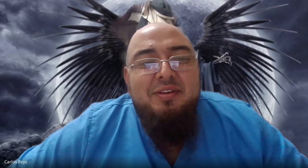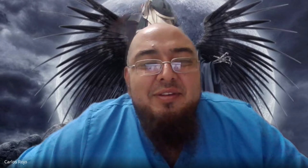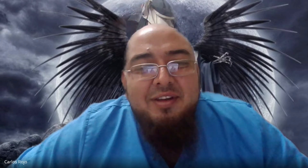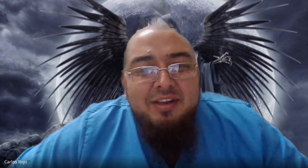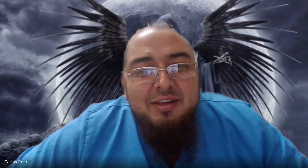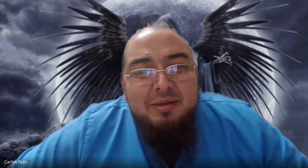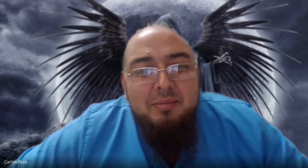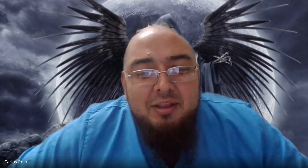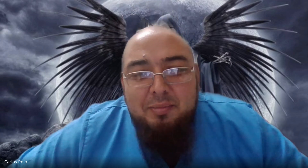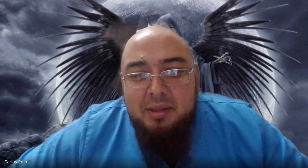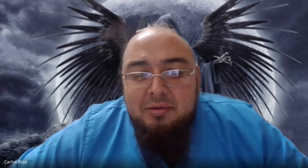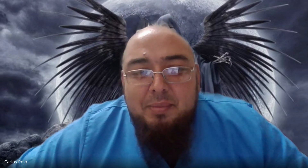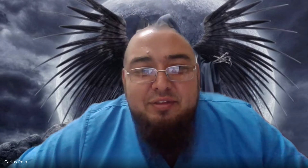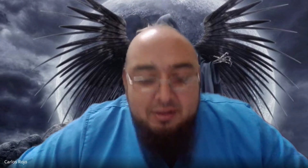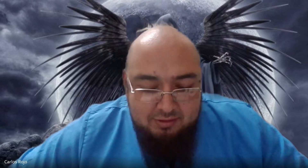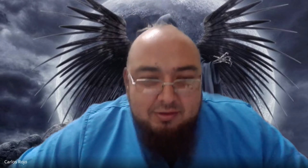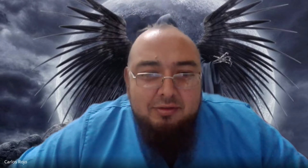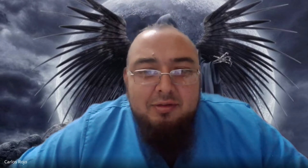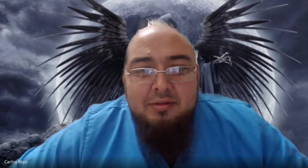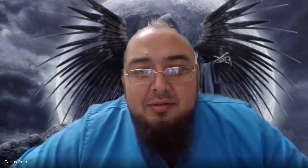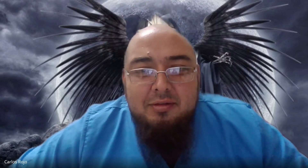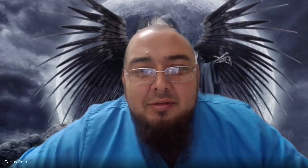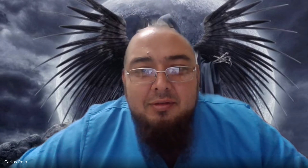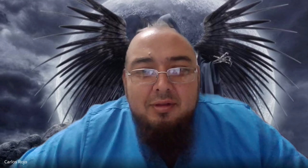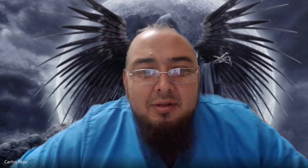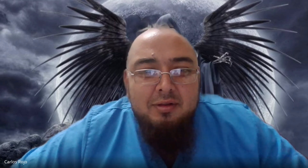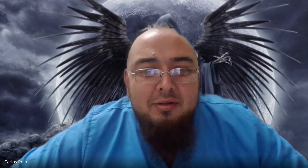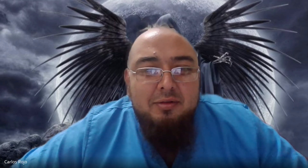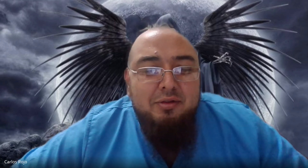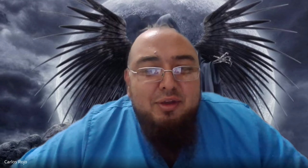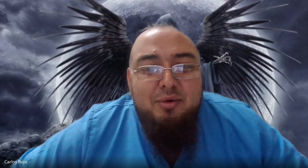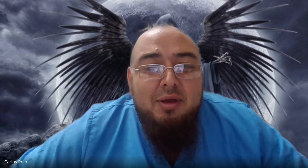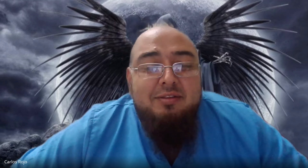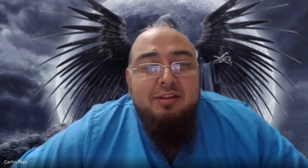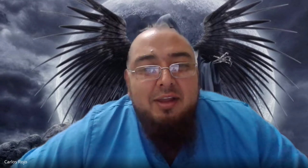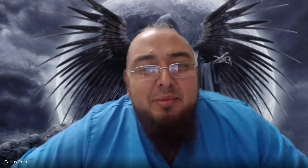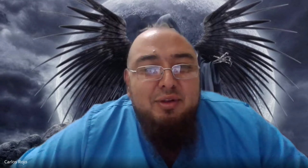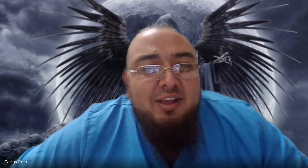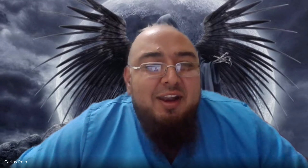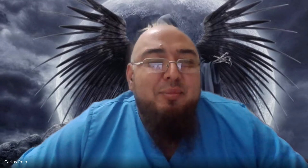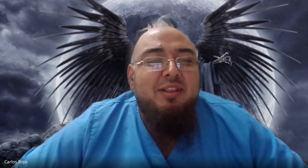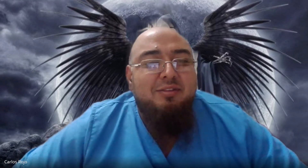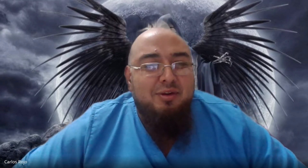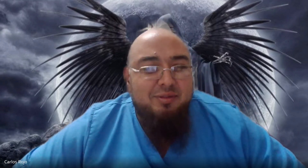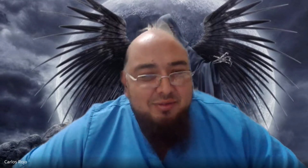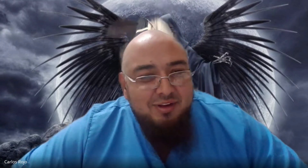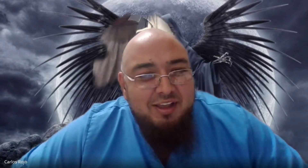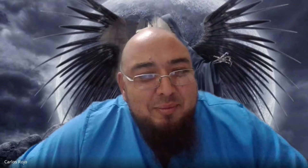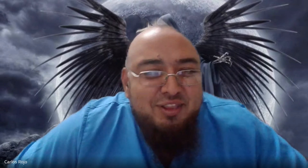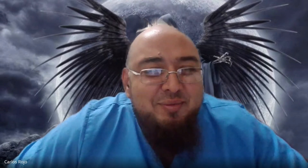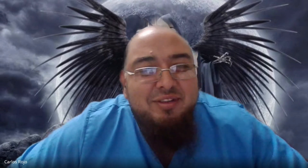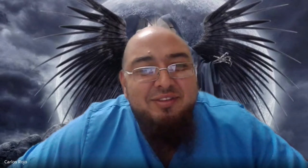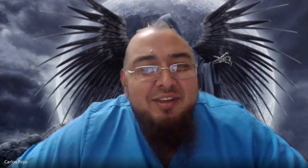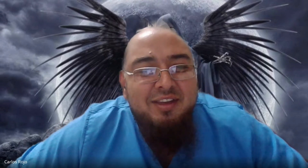específico. Me he topado con pacientes que son, no sé cuál está el término, ligeramente sordos o